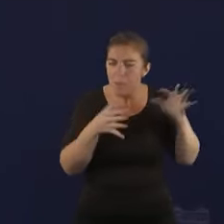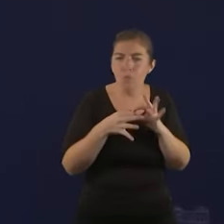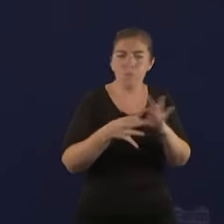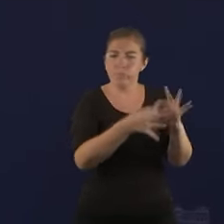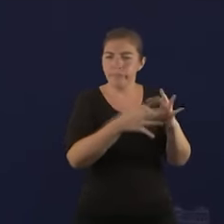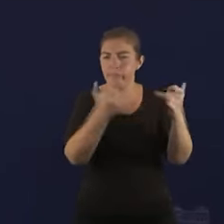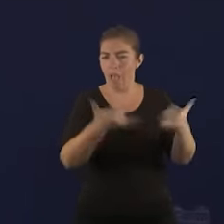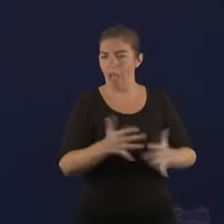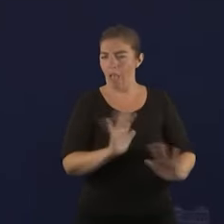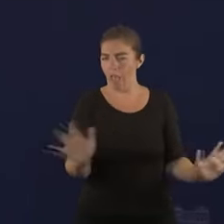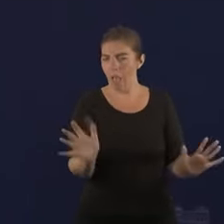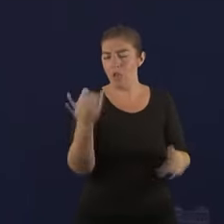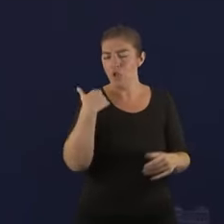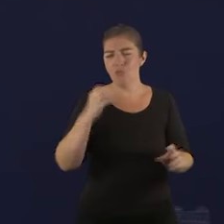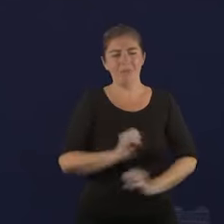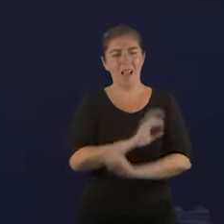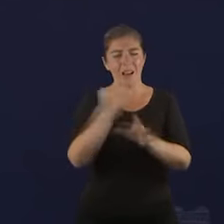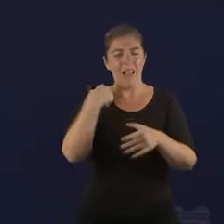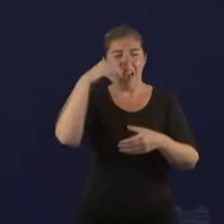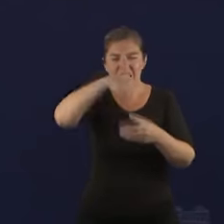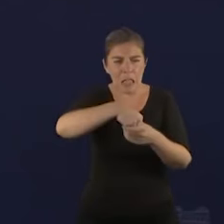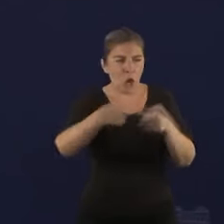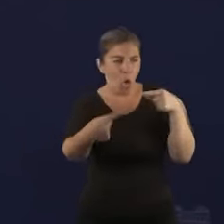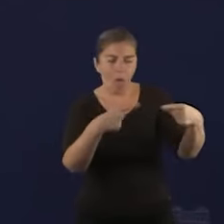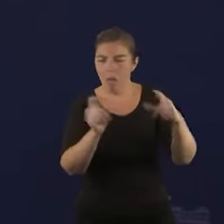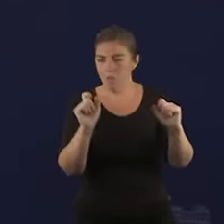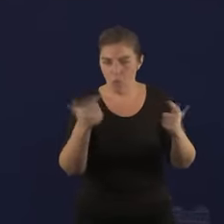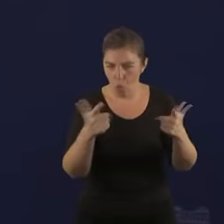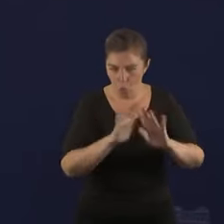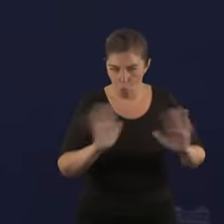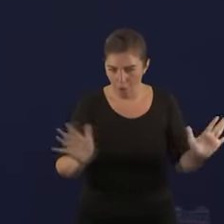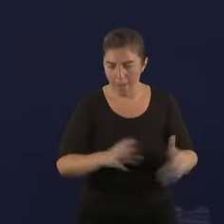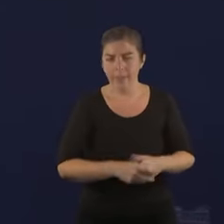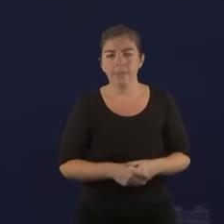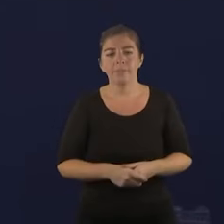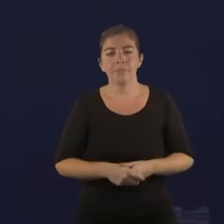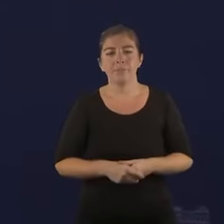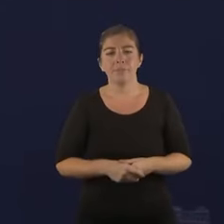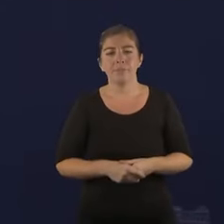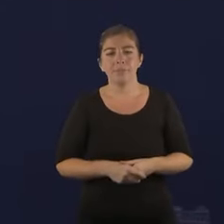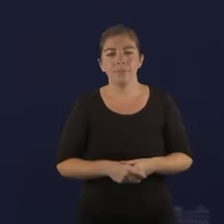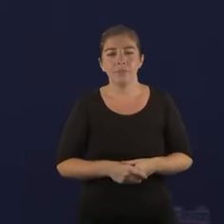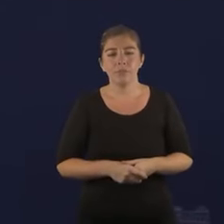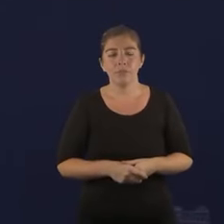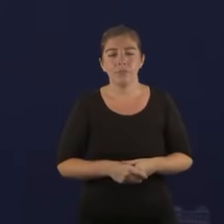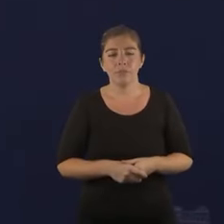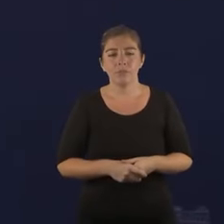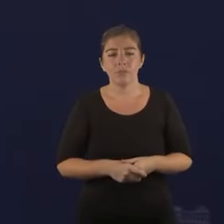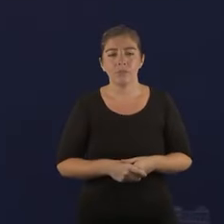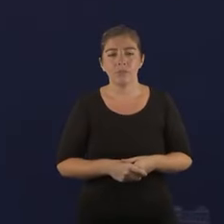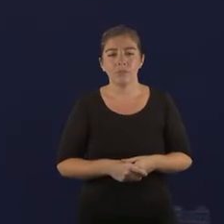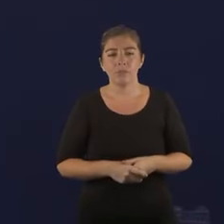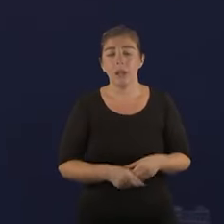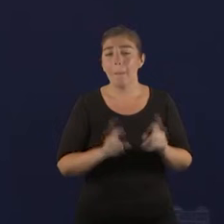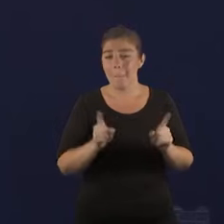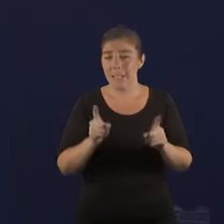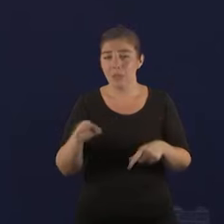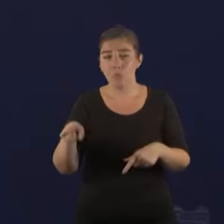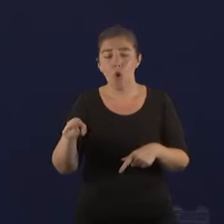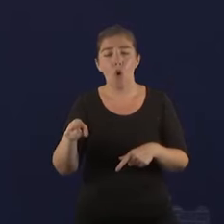otra oportunidad el que no hay internas y en el que pasó con el el doctor